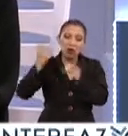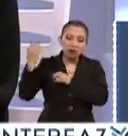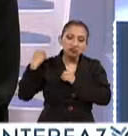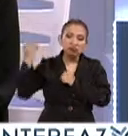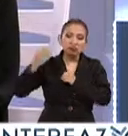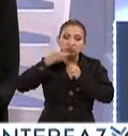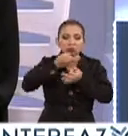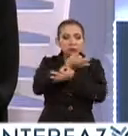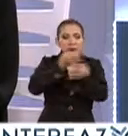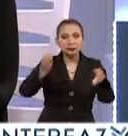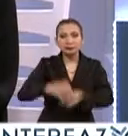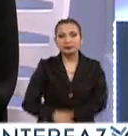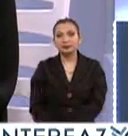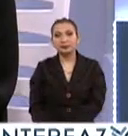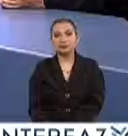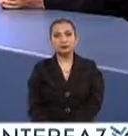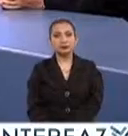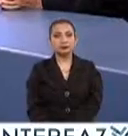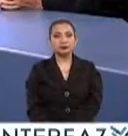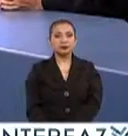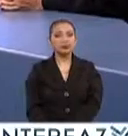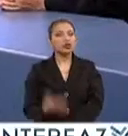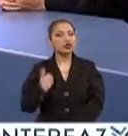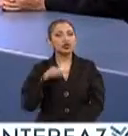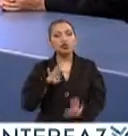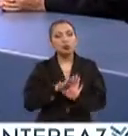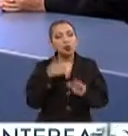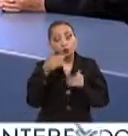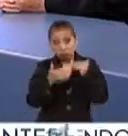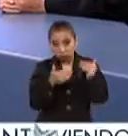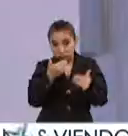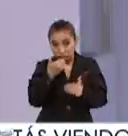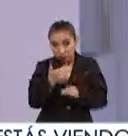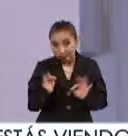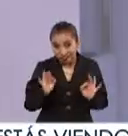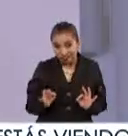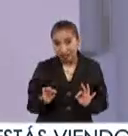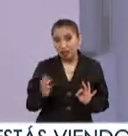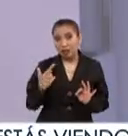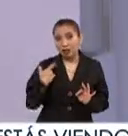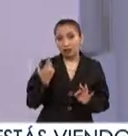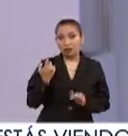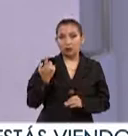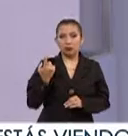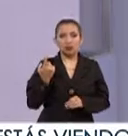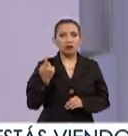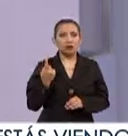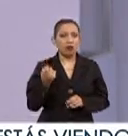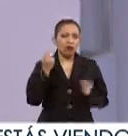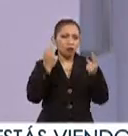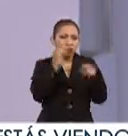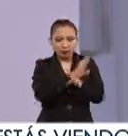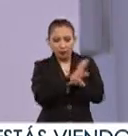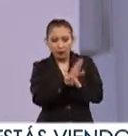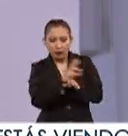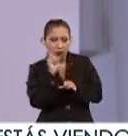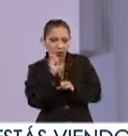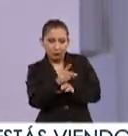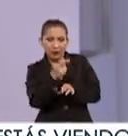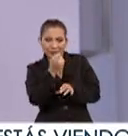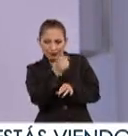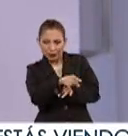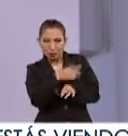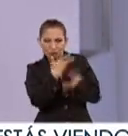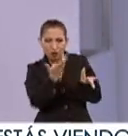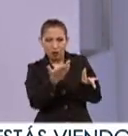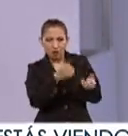pláticas divulgativas. ¿Cómo hemos avanzado, doctora? Porque uno de los algunos beneficios que pueden traer este tipo